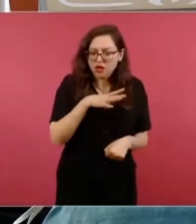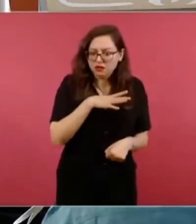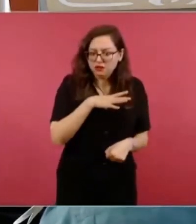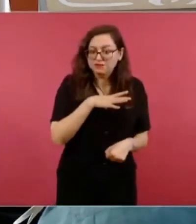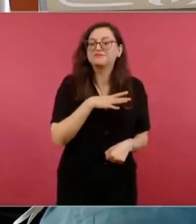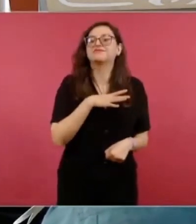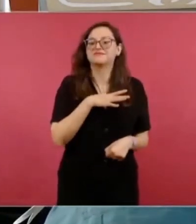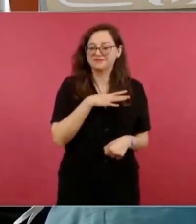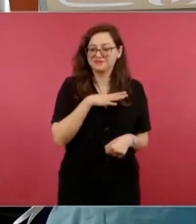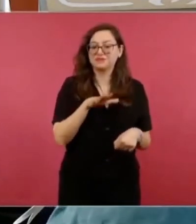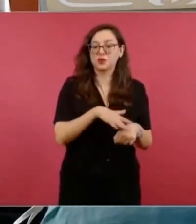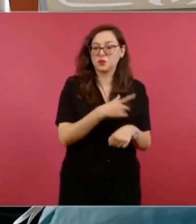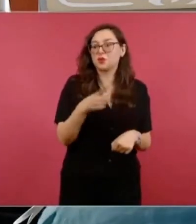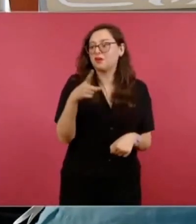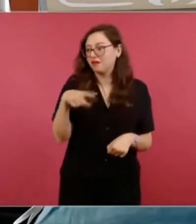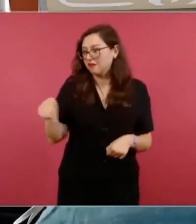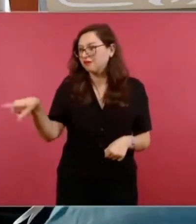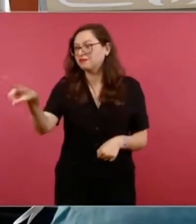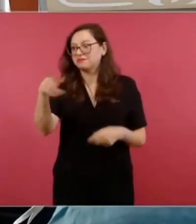porque hay empleo en México.